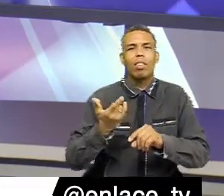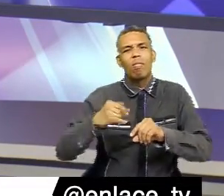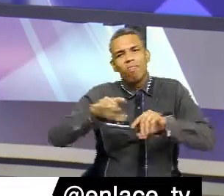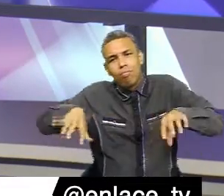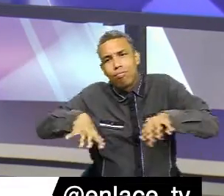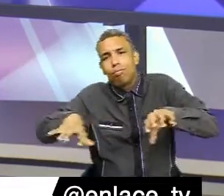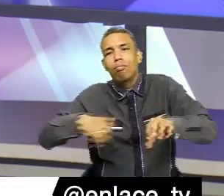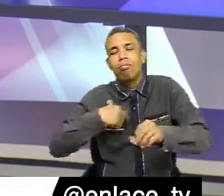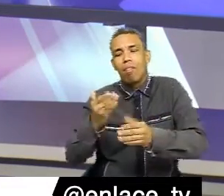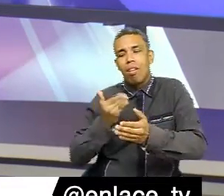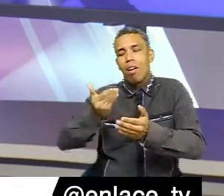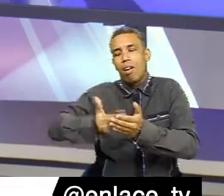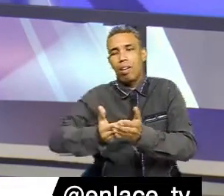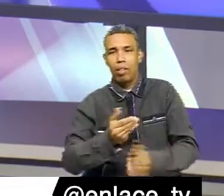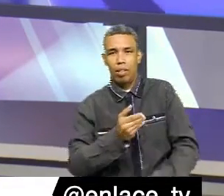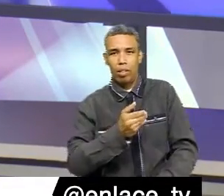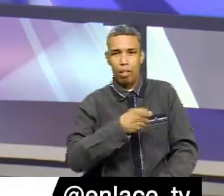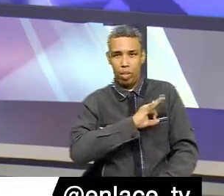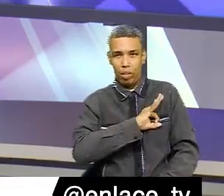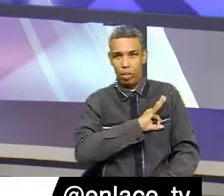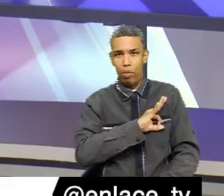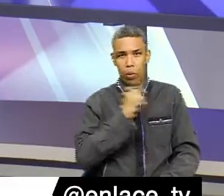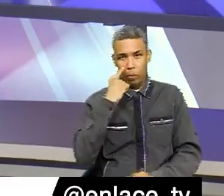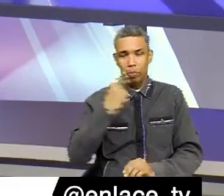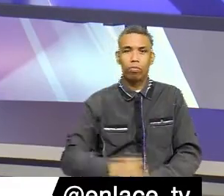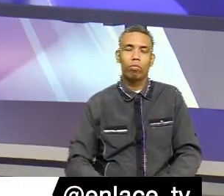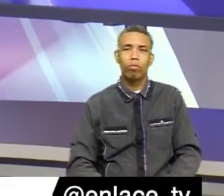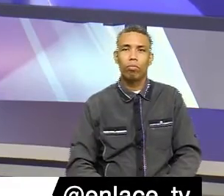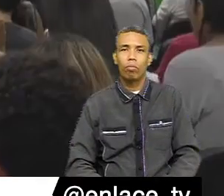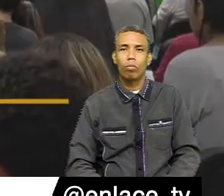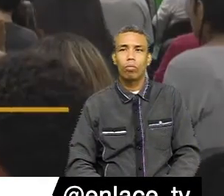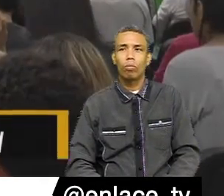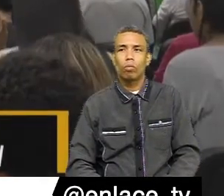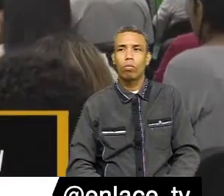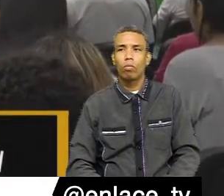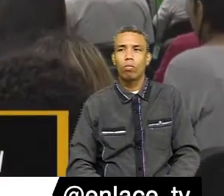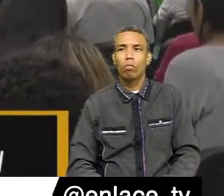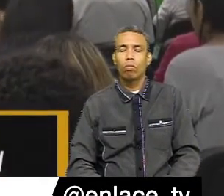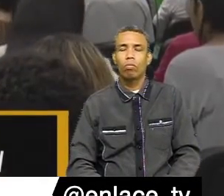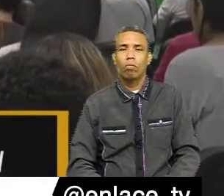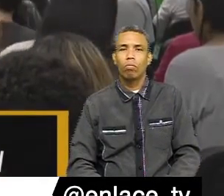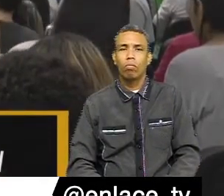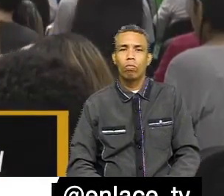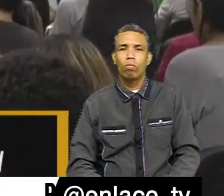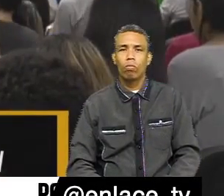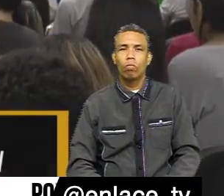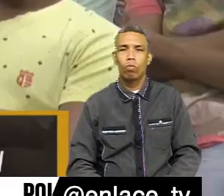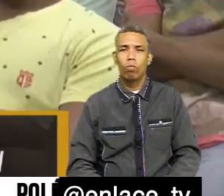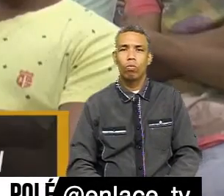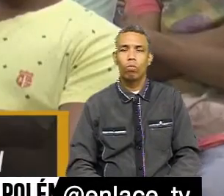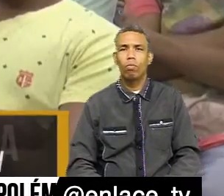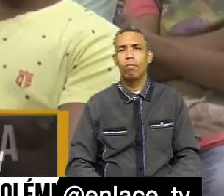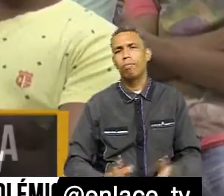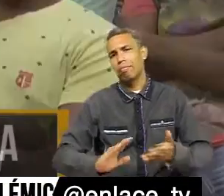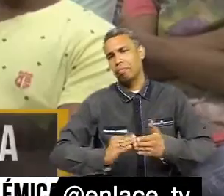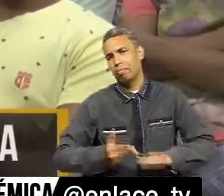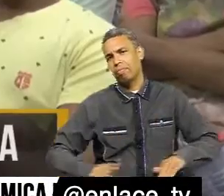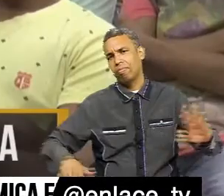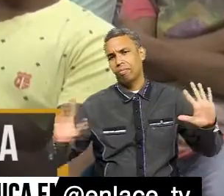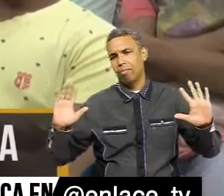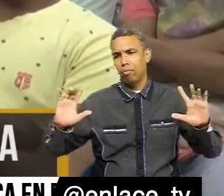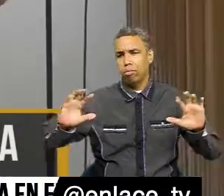sábado 29 de octubre en las instalaciones de la institución. Con una masiva asistencia de la comunidad educativa, se inauguró en el Auditorio